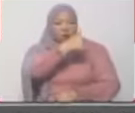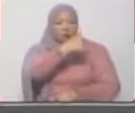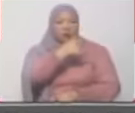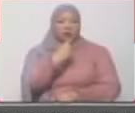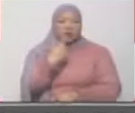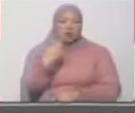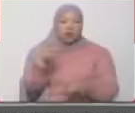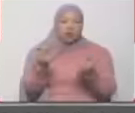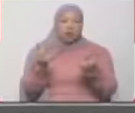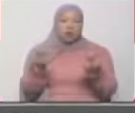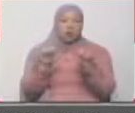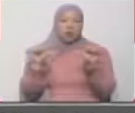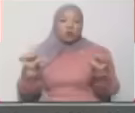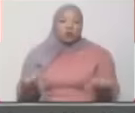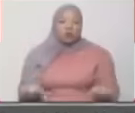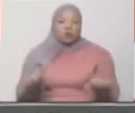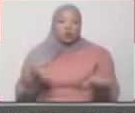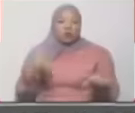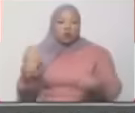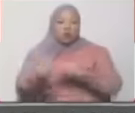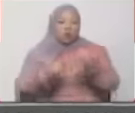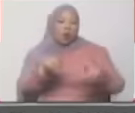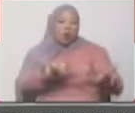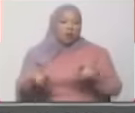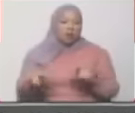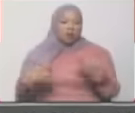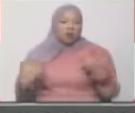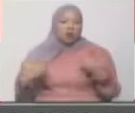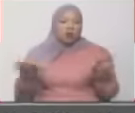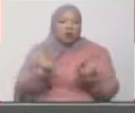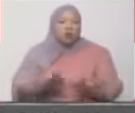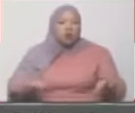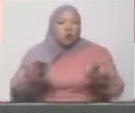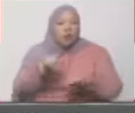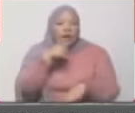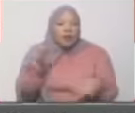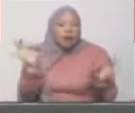Cuando alguien me dice, eso está hecho, es que no está hecho.